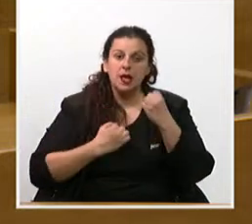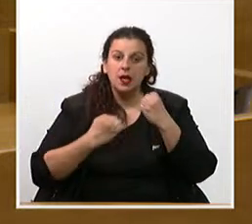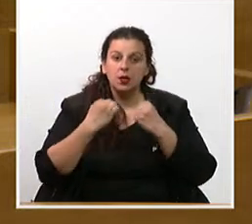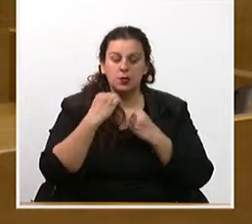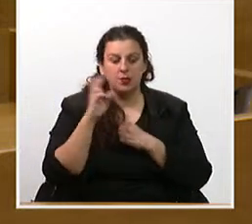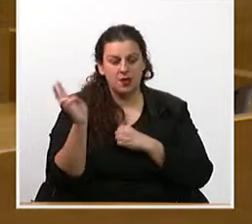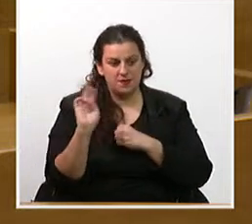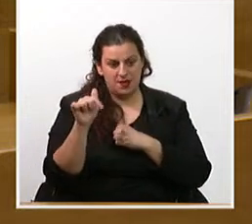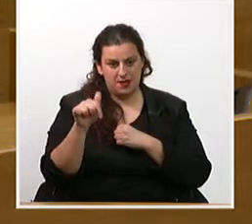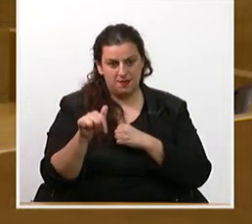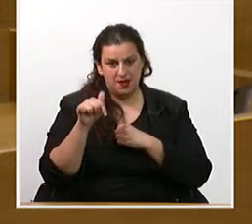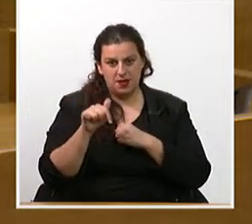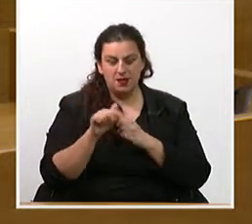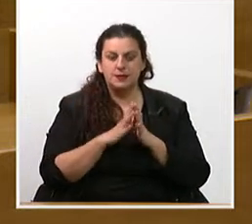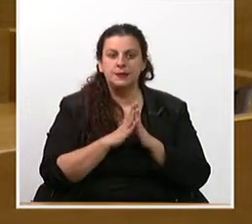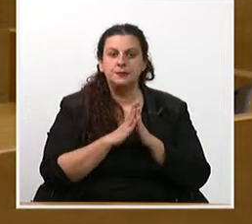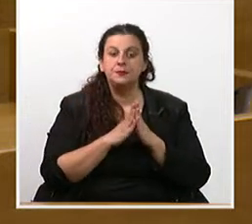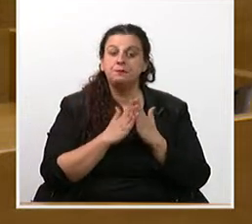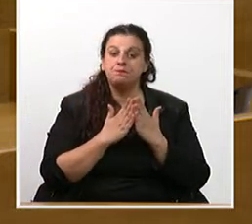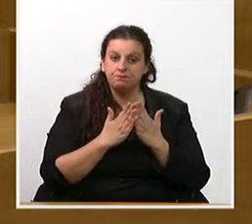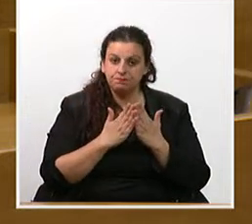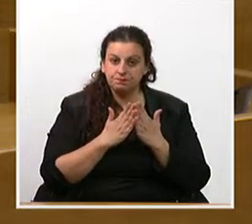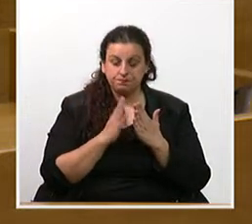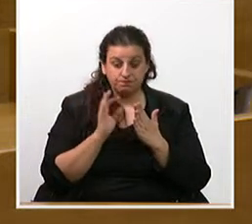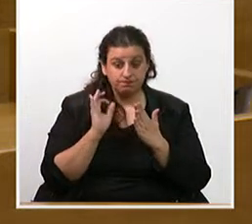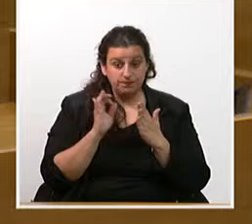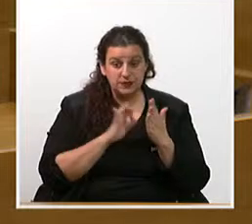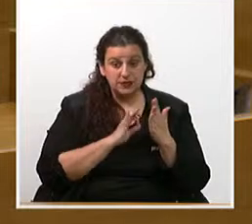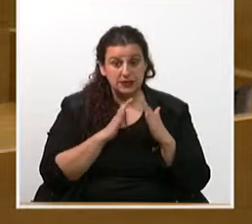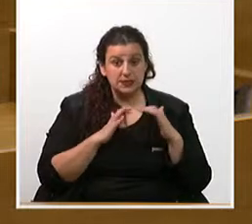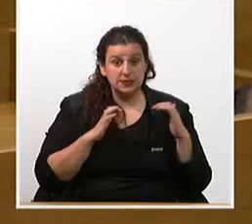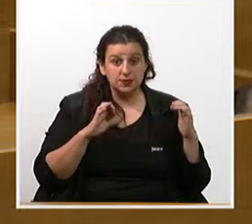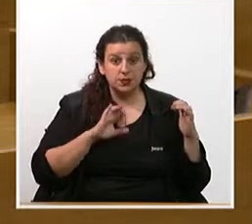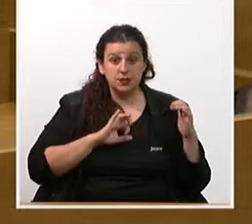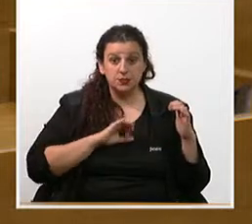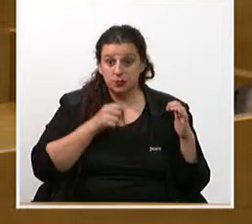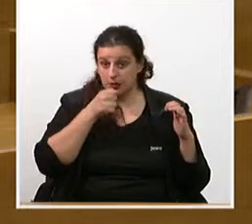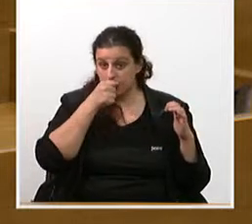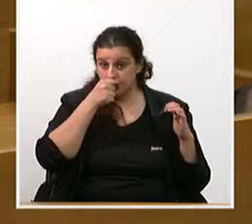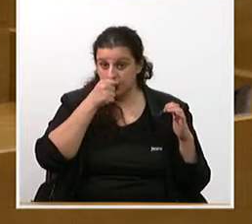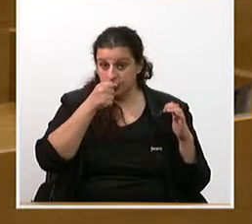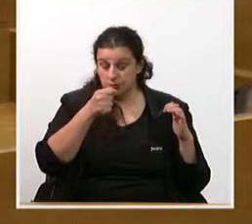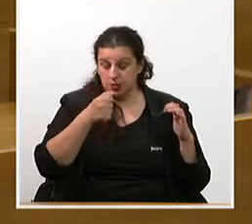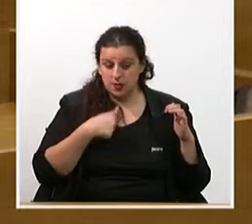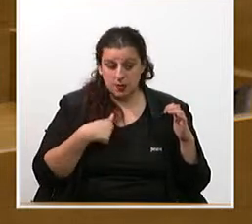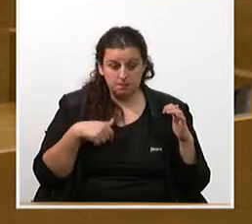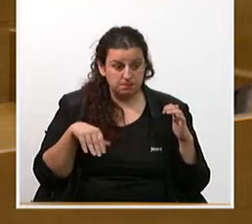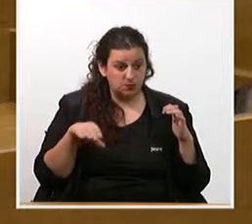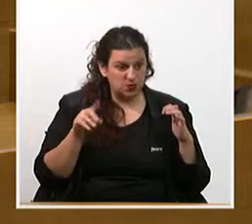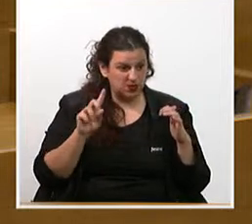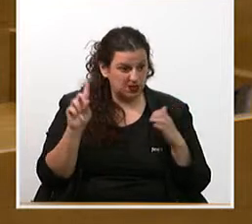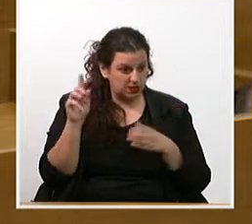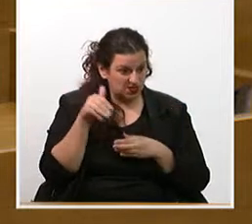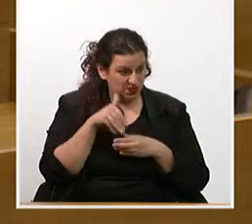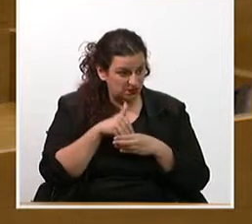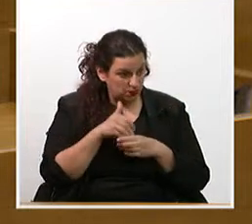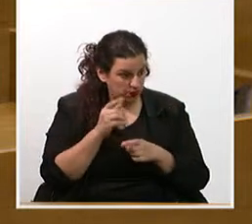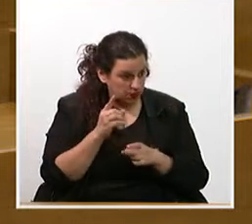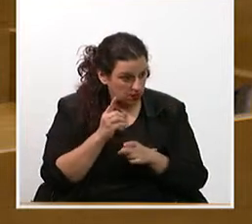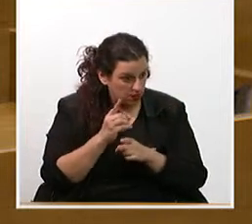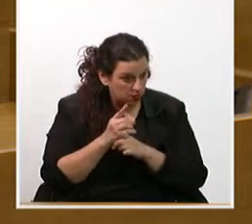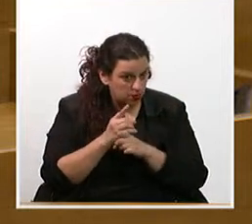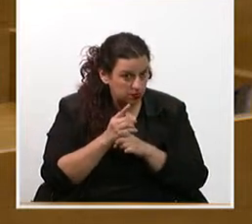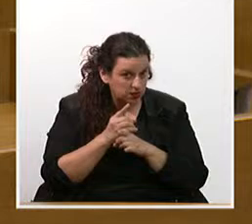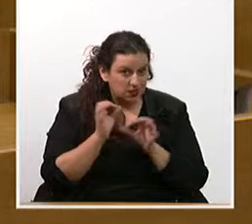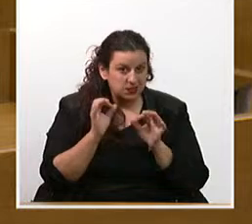Vega Baja cierto señores diputados del psoe No puedo entender cómo han votado en contra a la